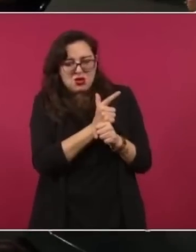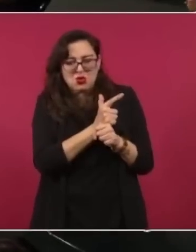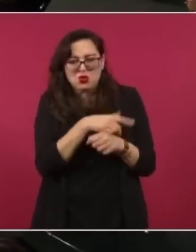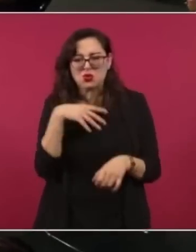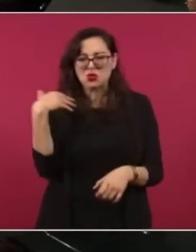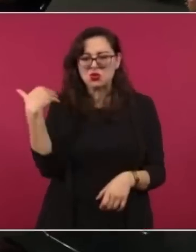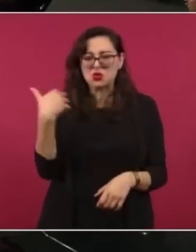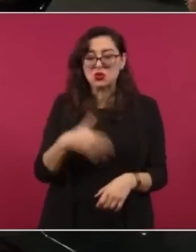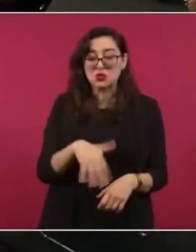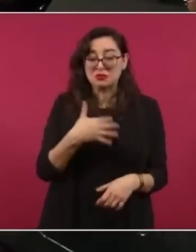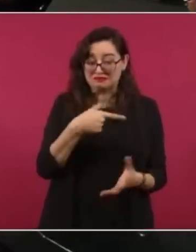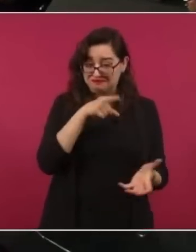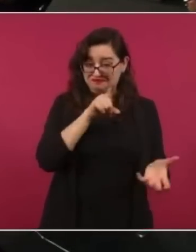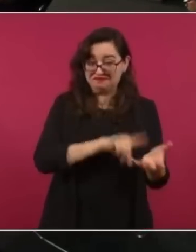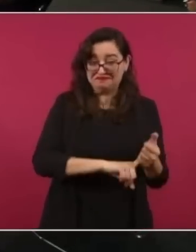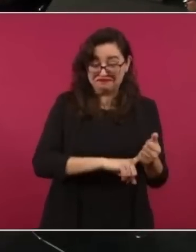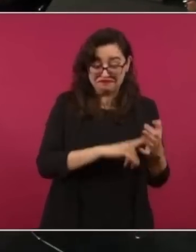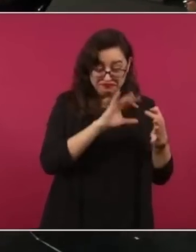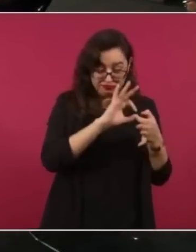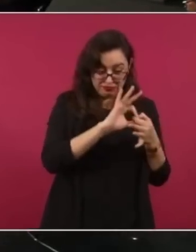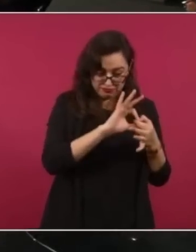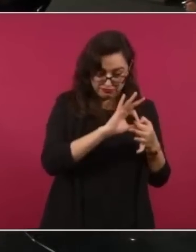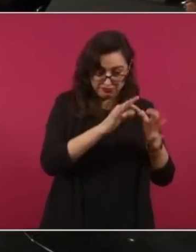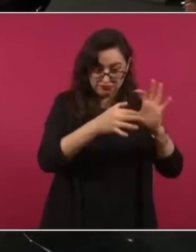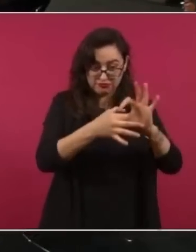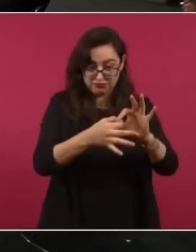incluye medios de comunicación,